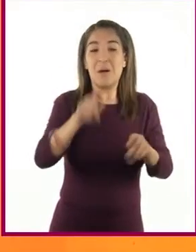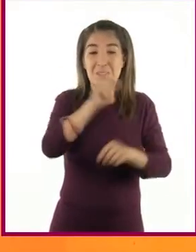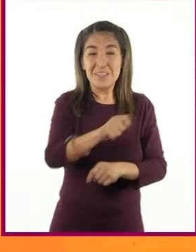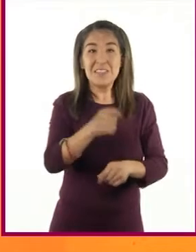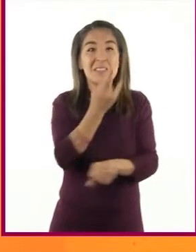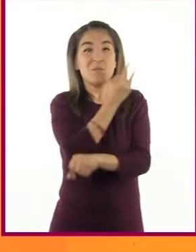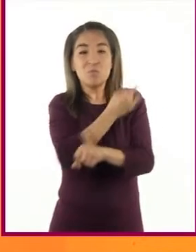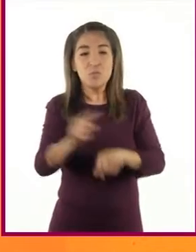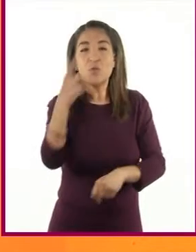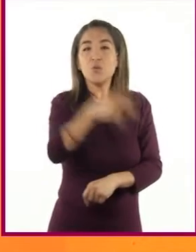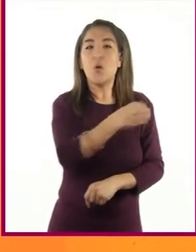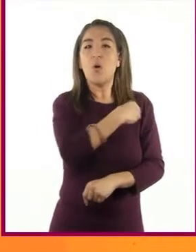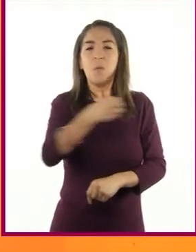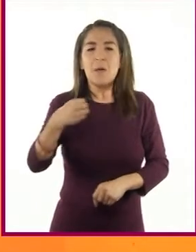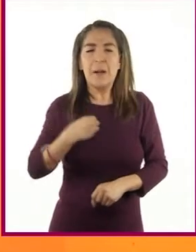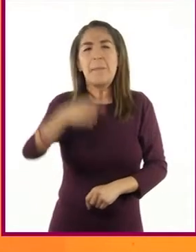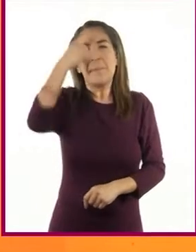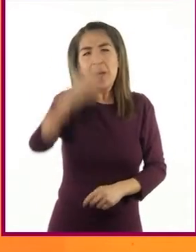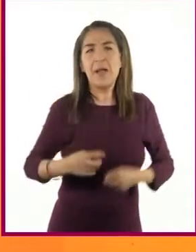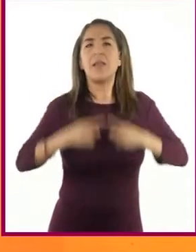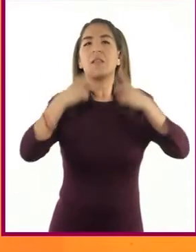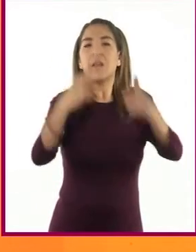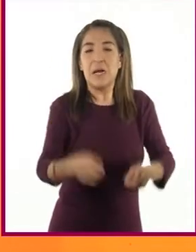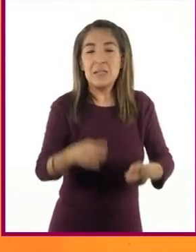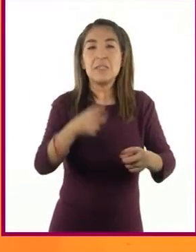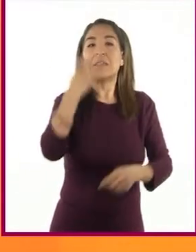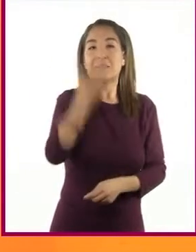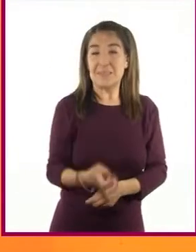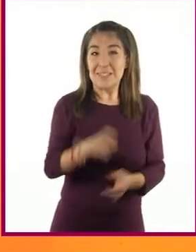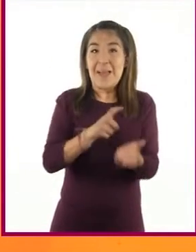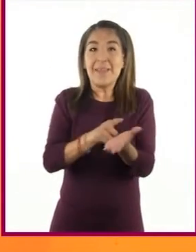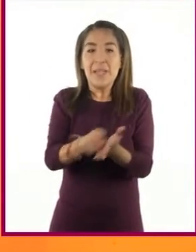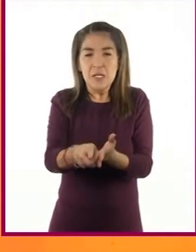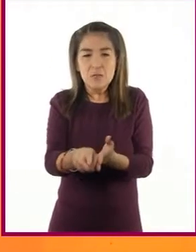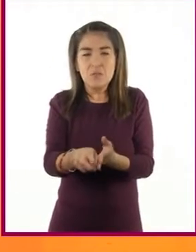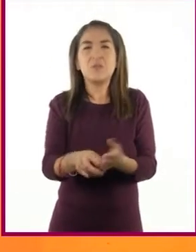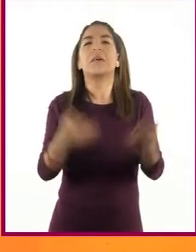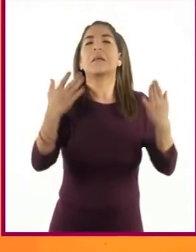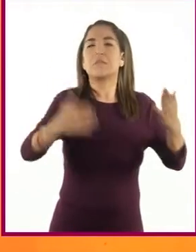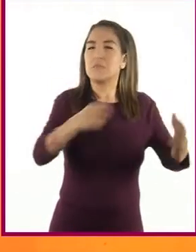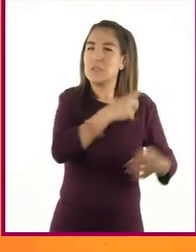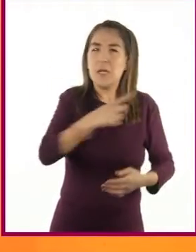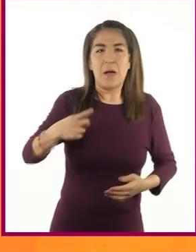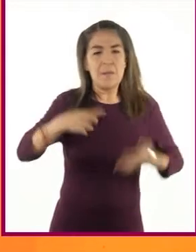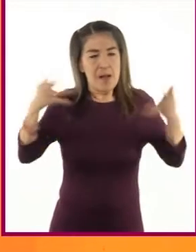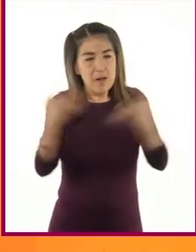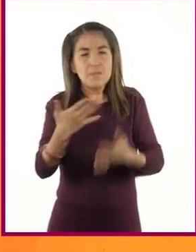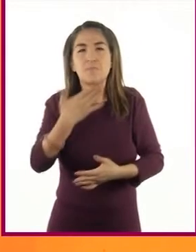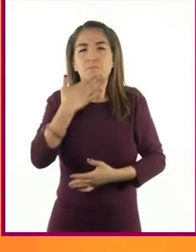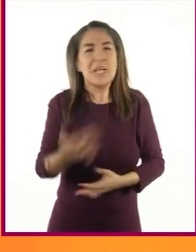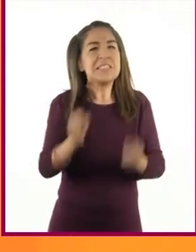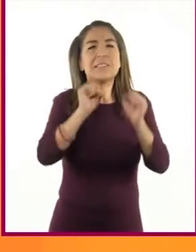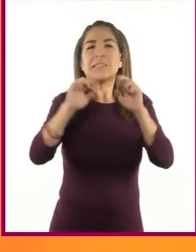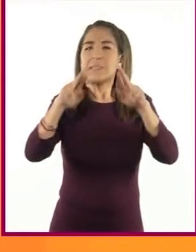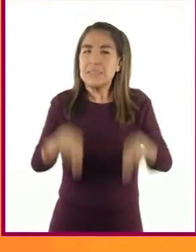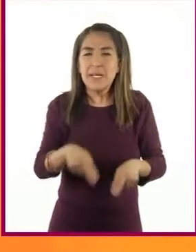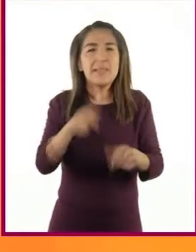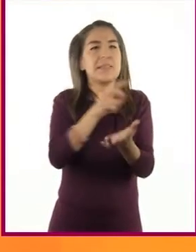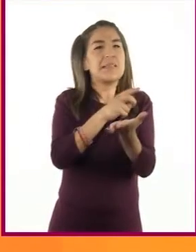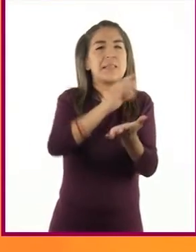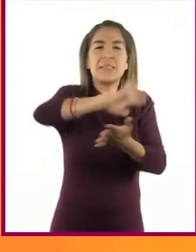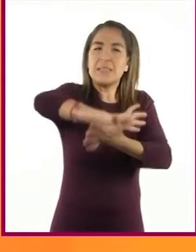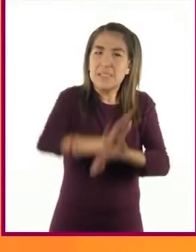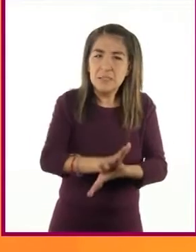sus obligaciones de garantizar que tales derechos se disfruten sin discriminación o desatiende